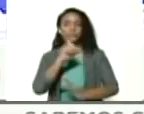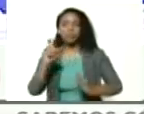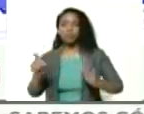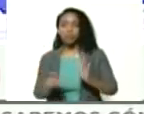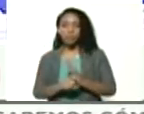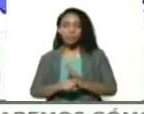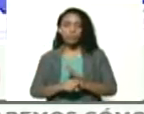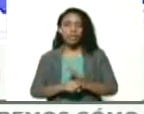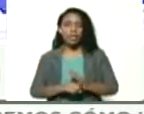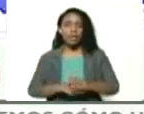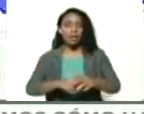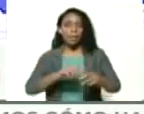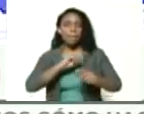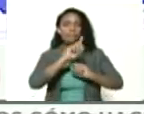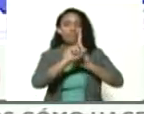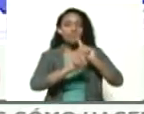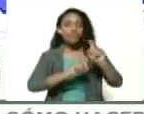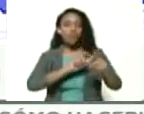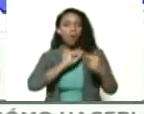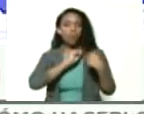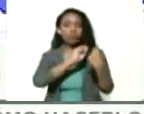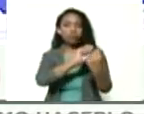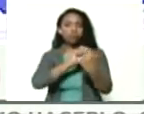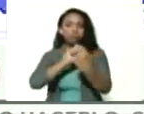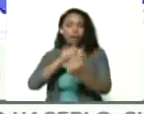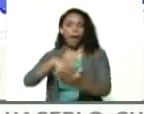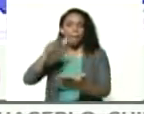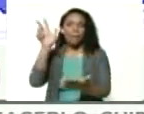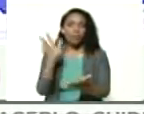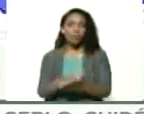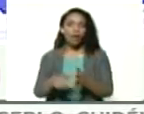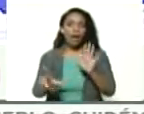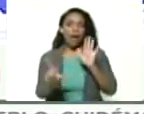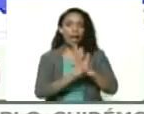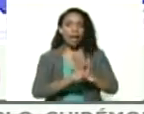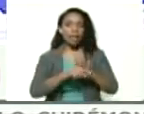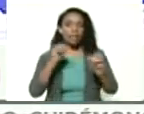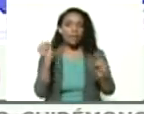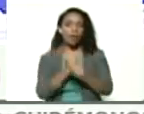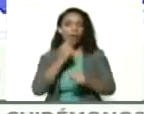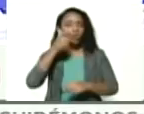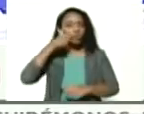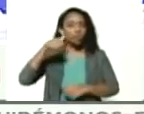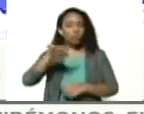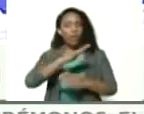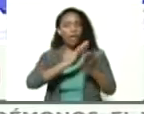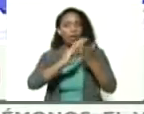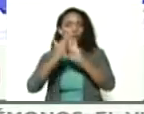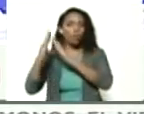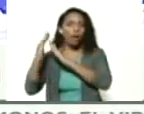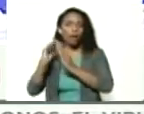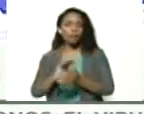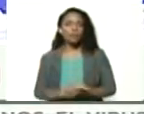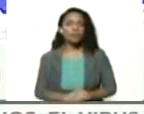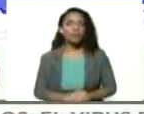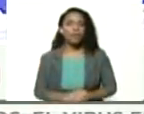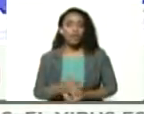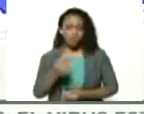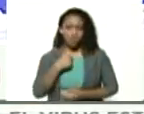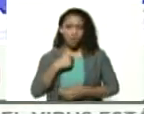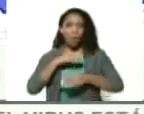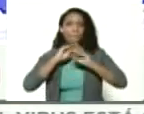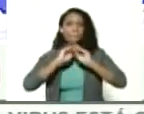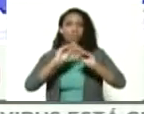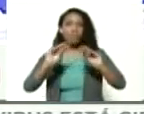la consulta, discusión y aprobación de la Ley Orgánica de Ciudades Comunales. Yo le hago un